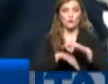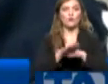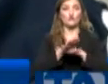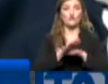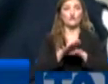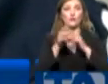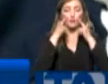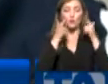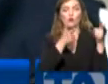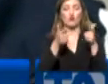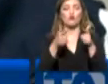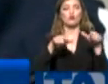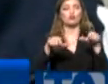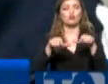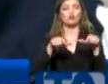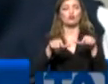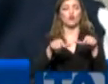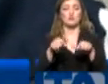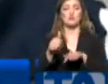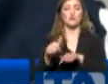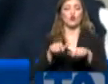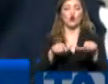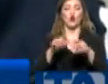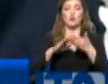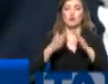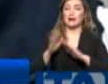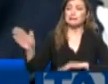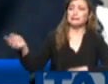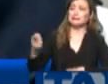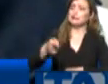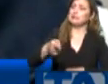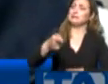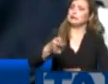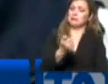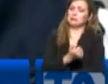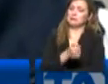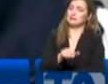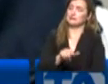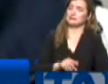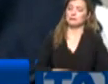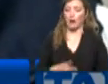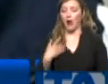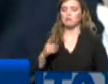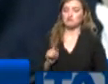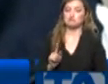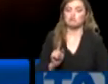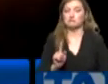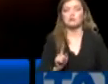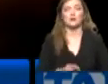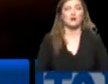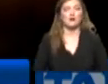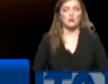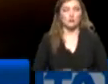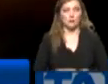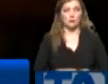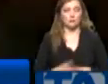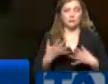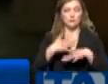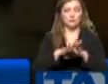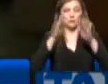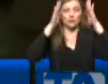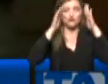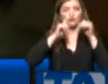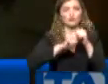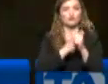de pacientes en sitio, cuando son detectados por la comunidad o cuando es detectado por la estrategia médico del bar. Una atención integral que